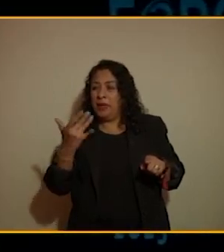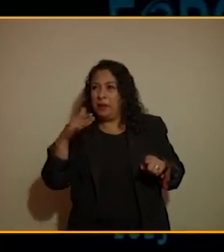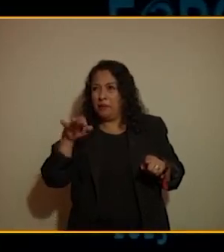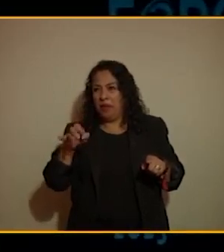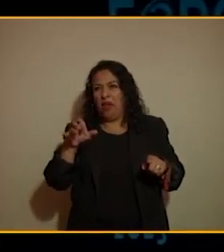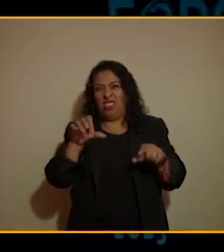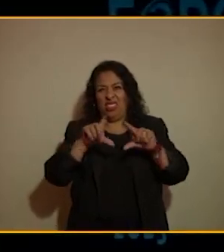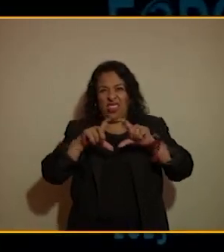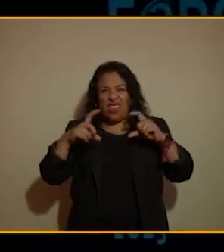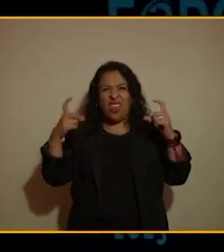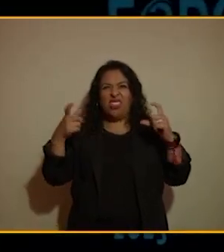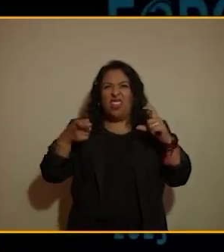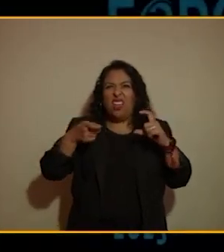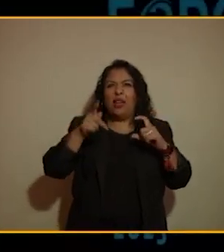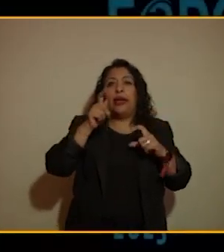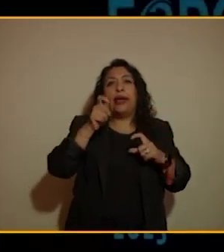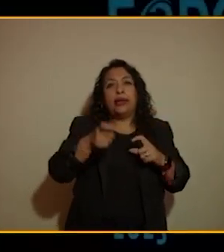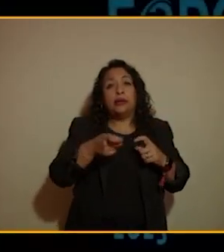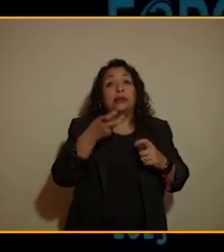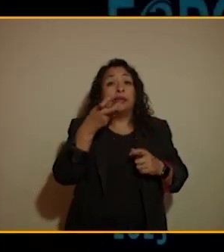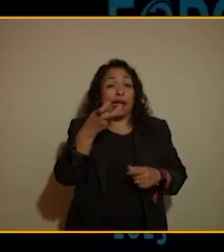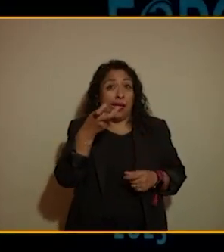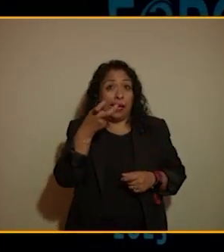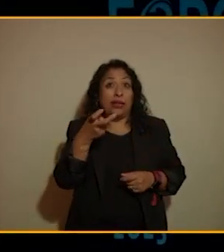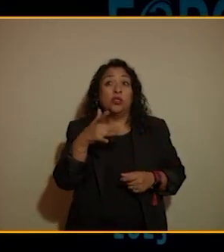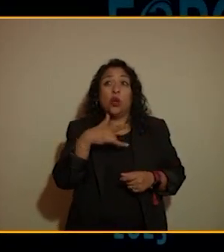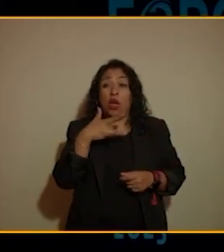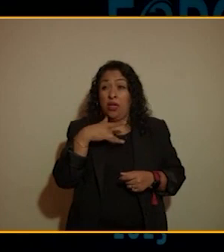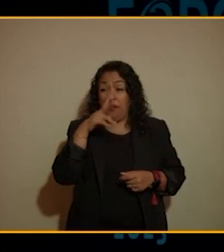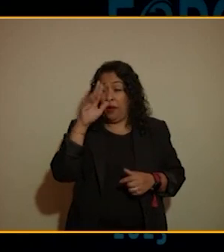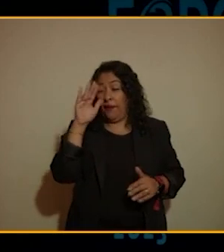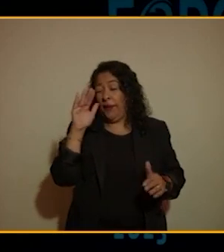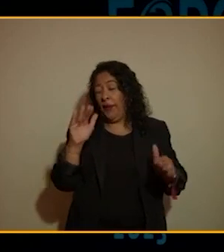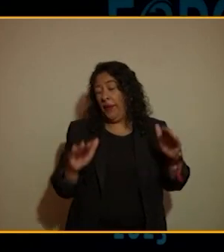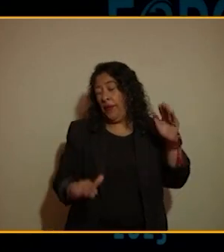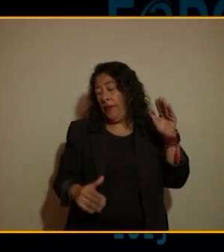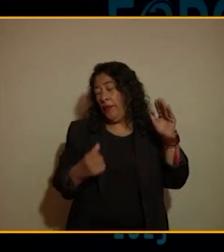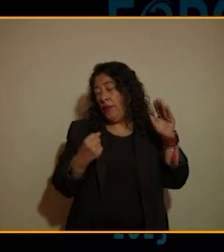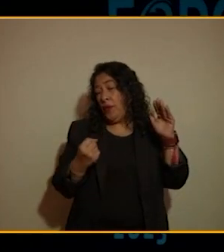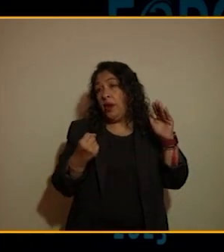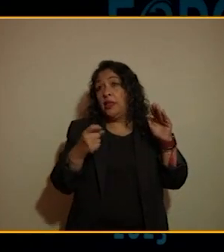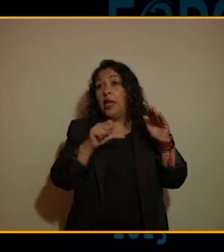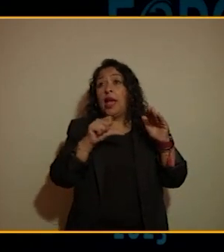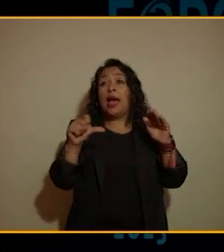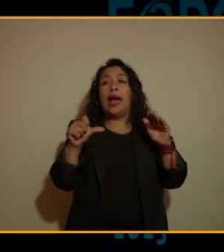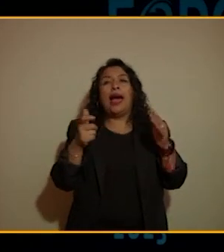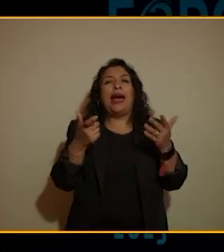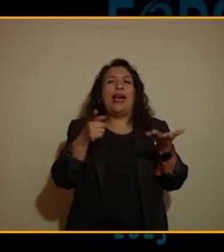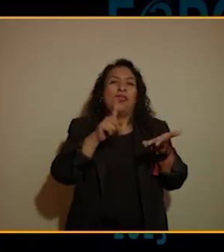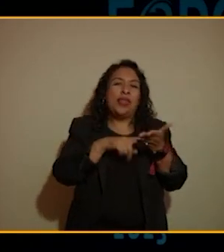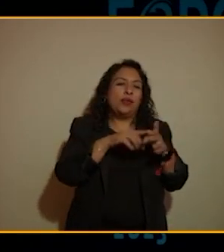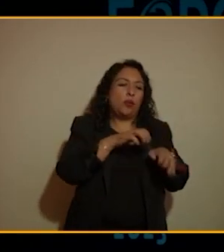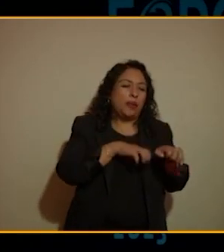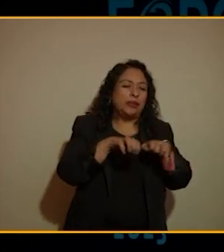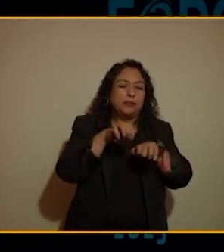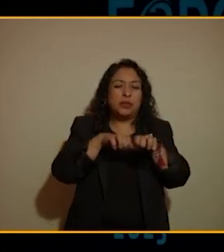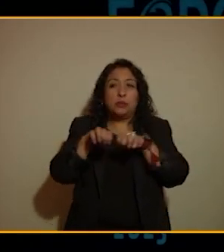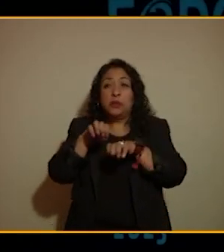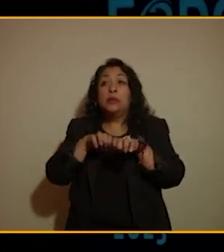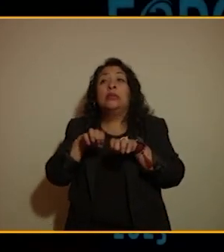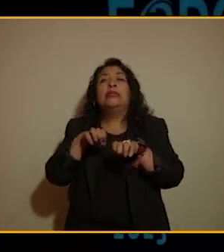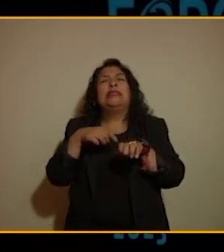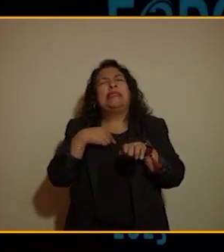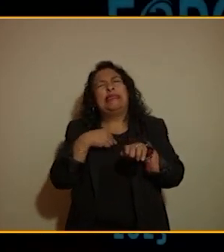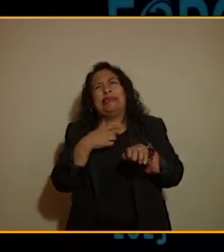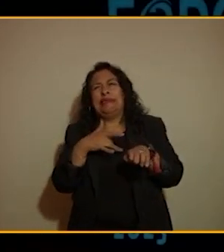gran etiqueta, es lo que está generando una profunda desigualdad entre las unidades económicas y lo que nos ciega